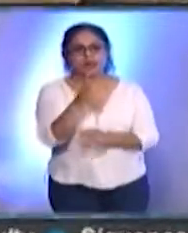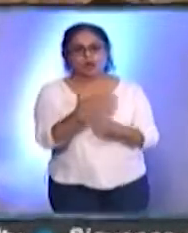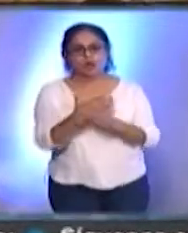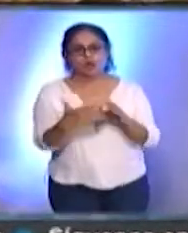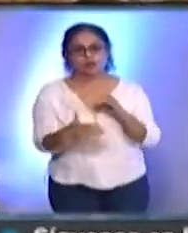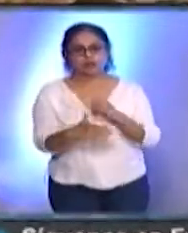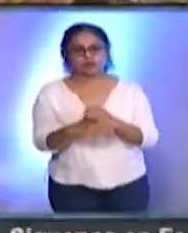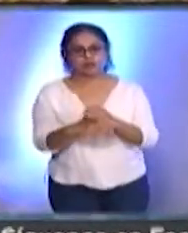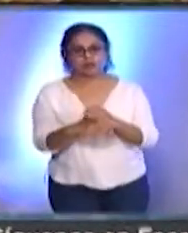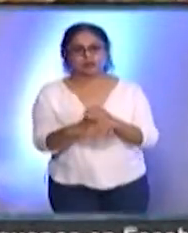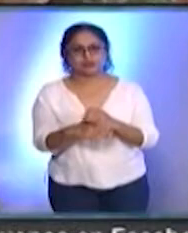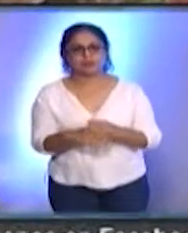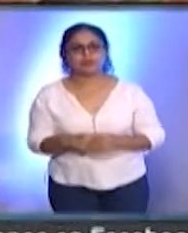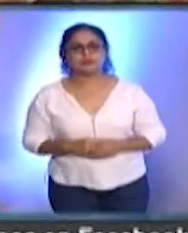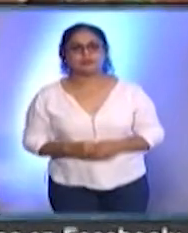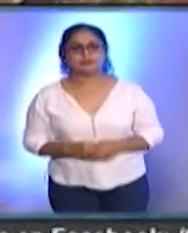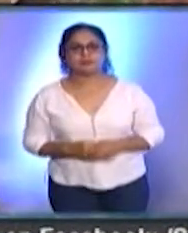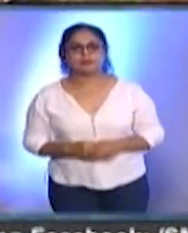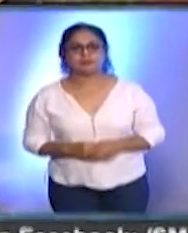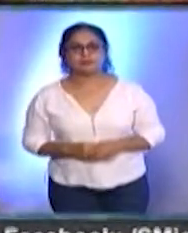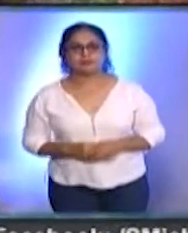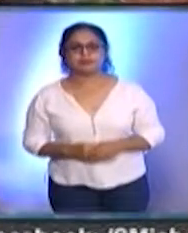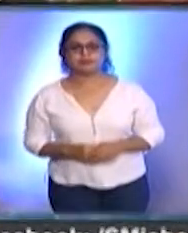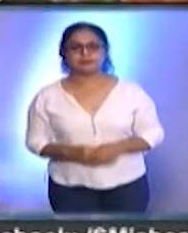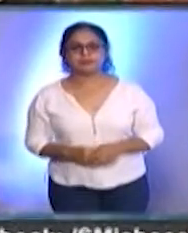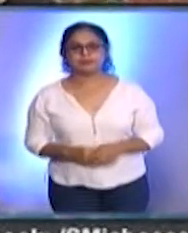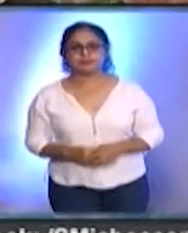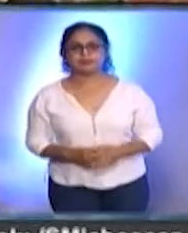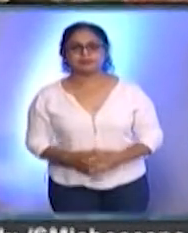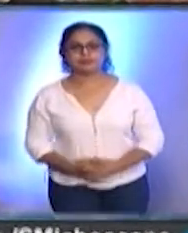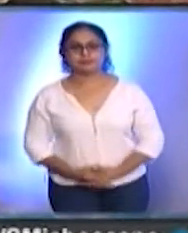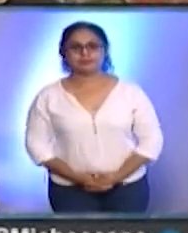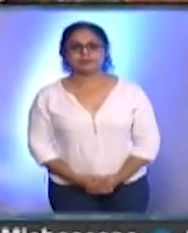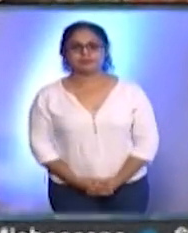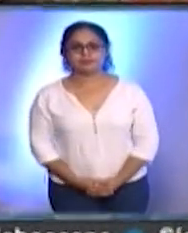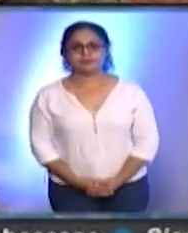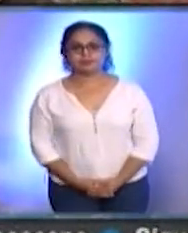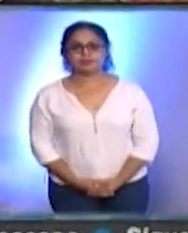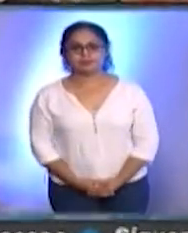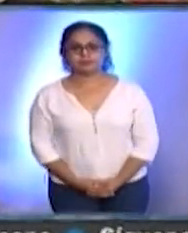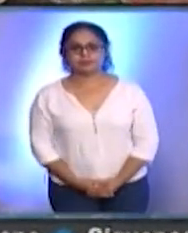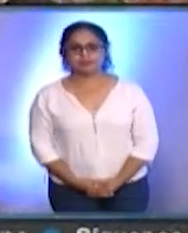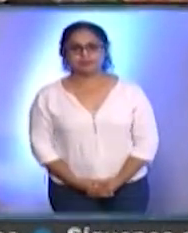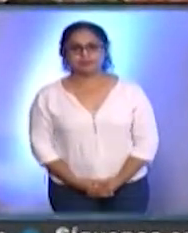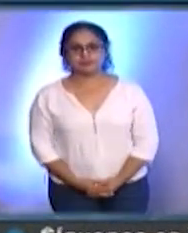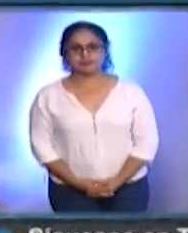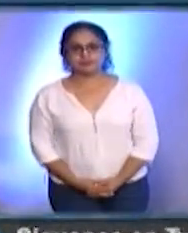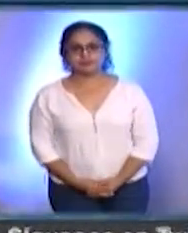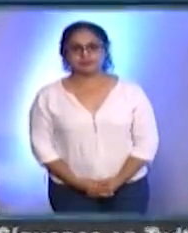la canasta básica. Con imágenes de Adrián Vargas, reportó Mayra Hurtado.